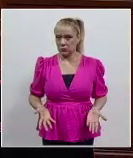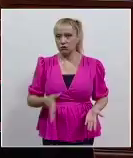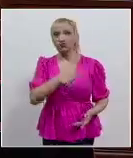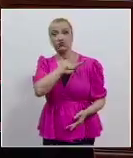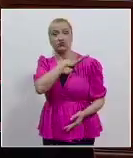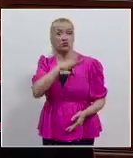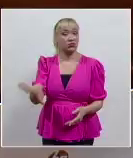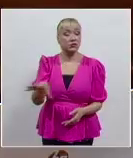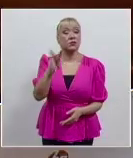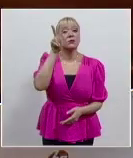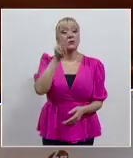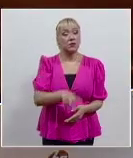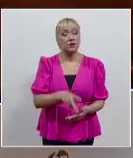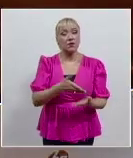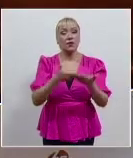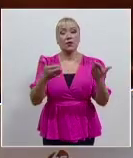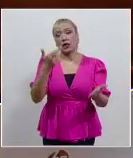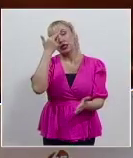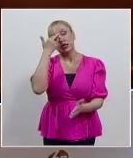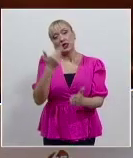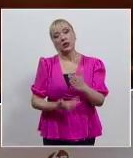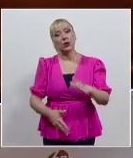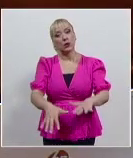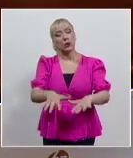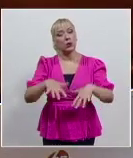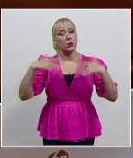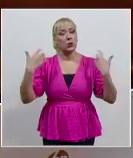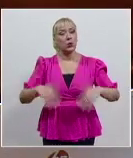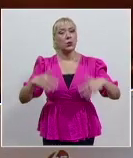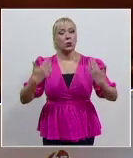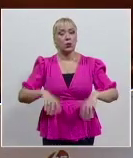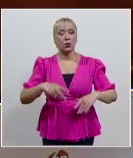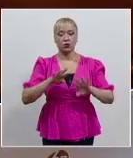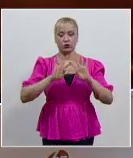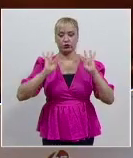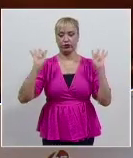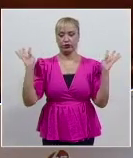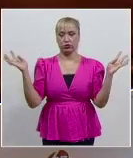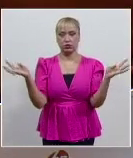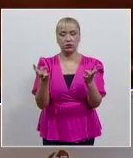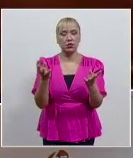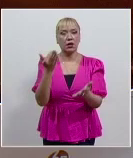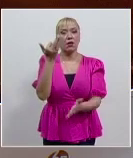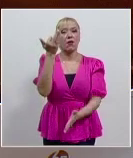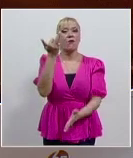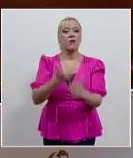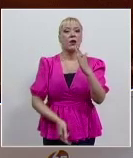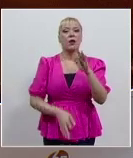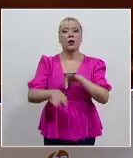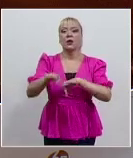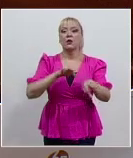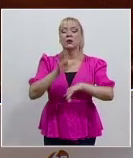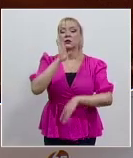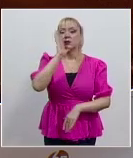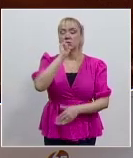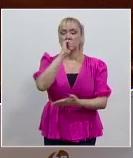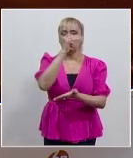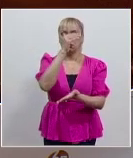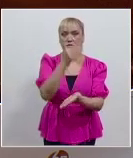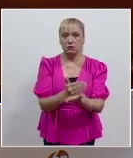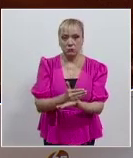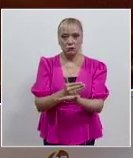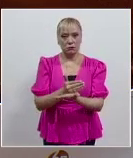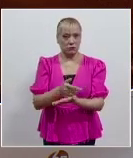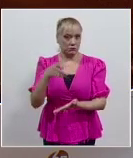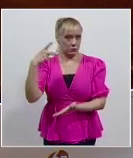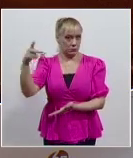generado una vulneración en el diseño constitucional del INAI y ha paralizado, además, el ejercicio de